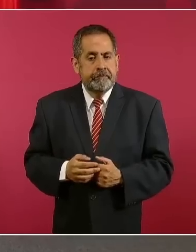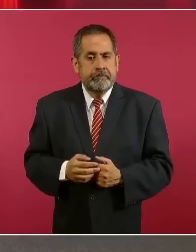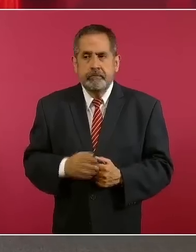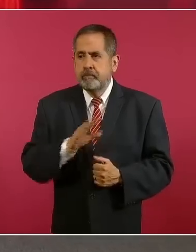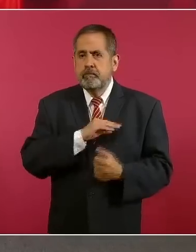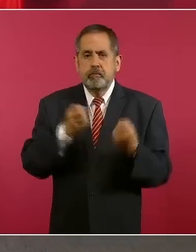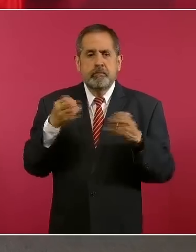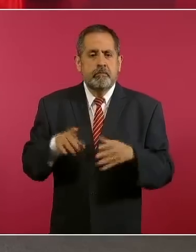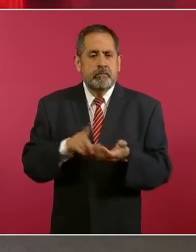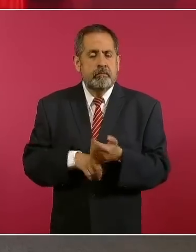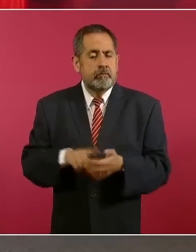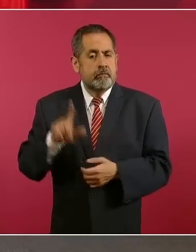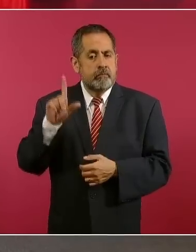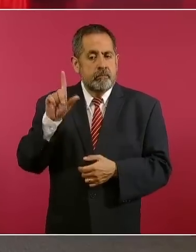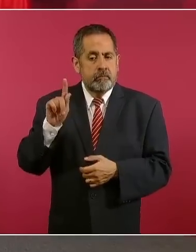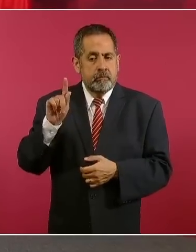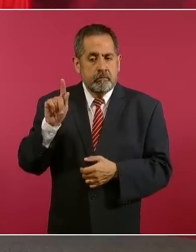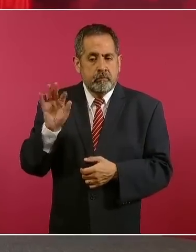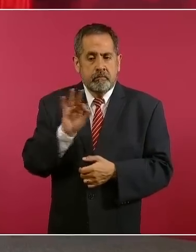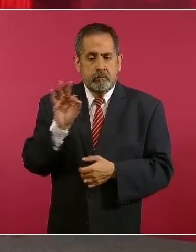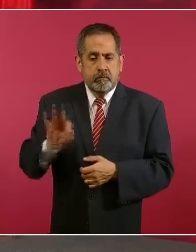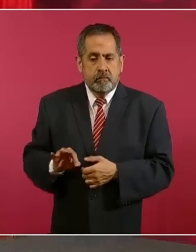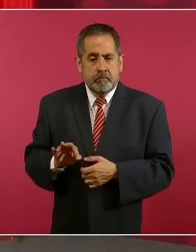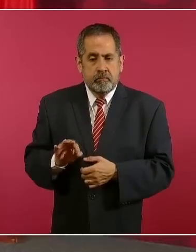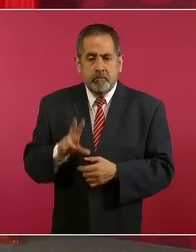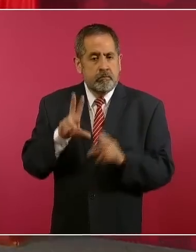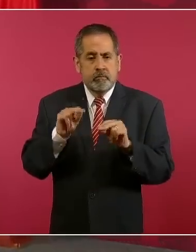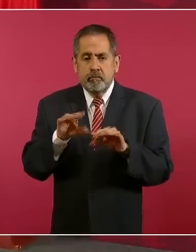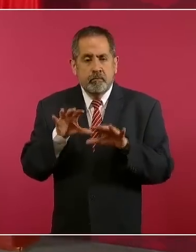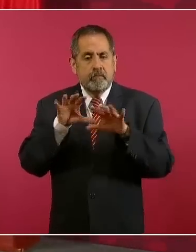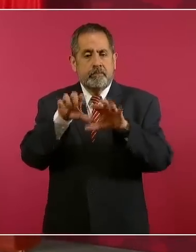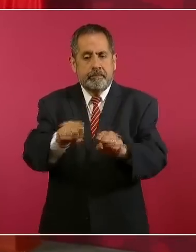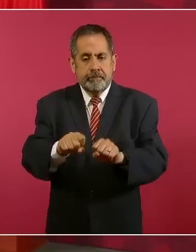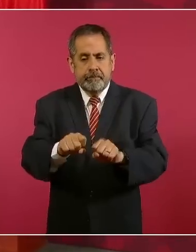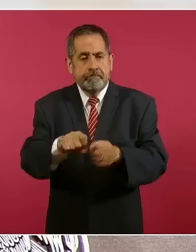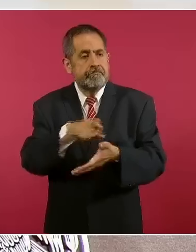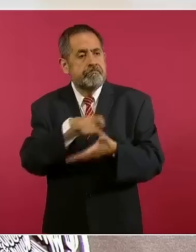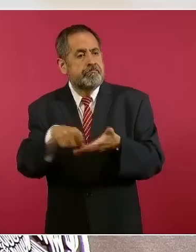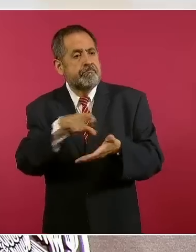cerca del 70% de su capacidad de compra